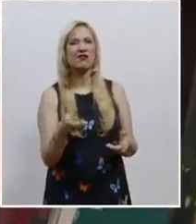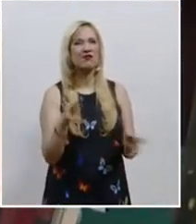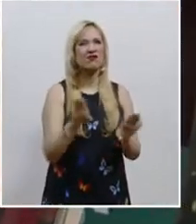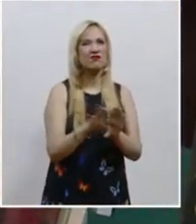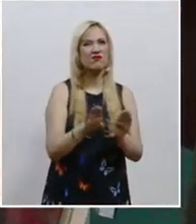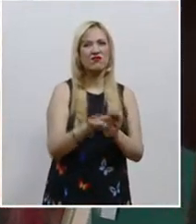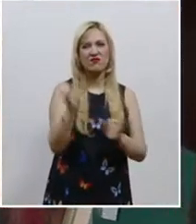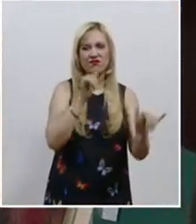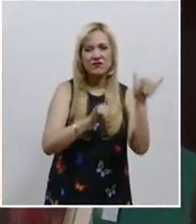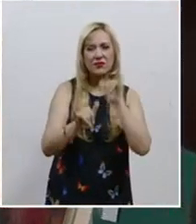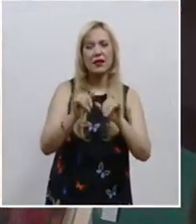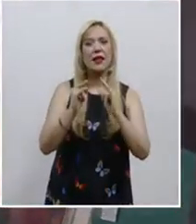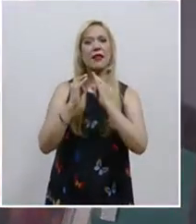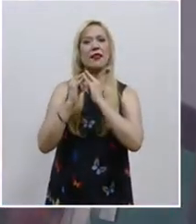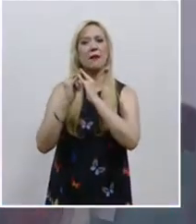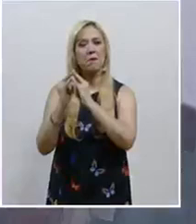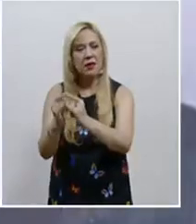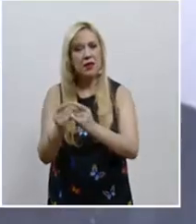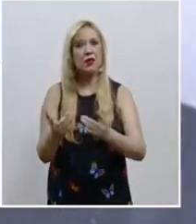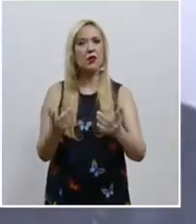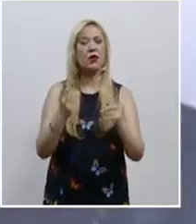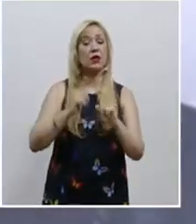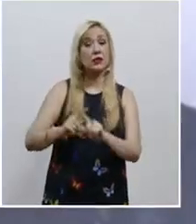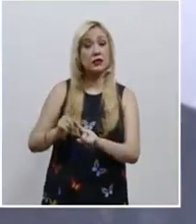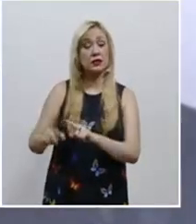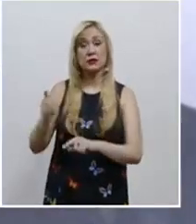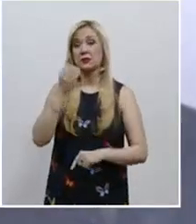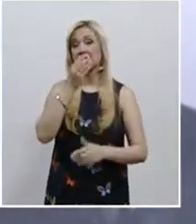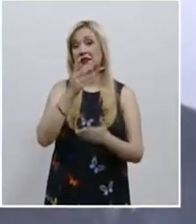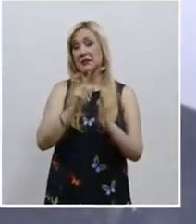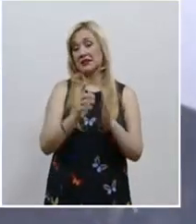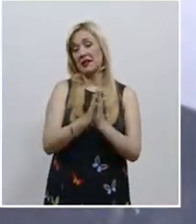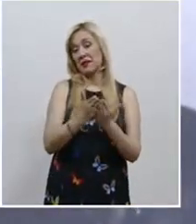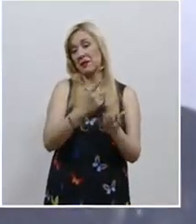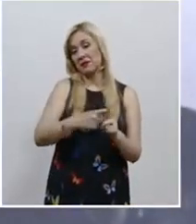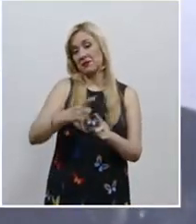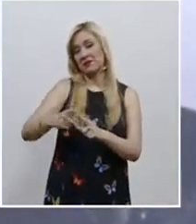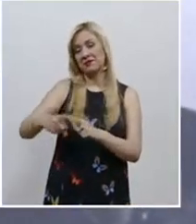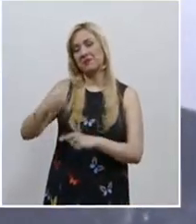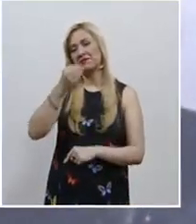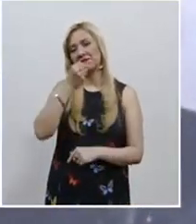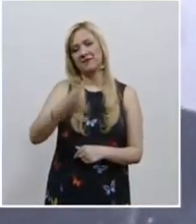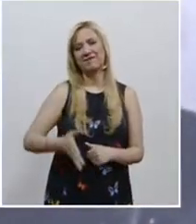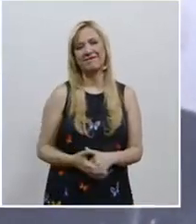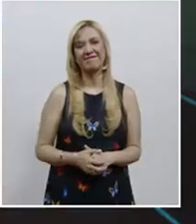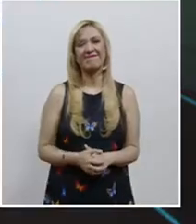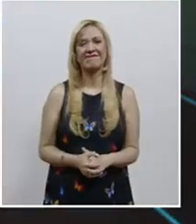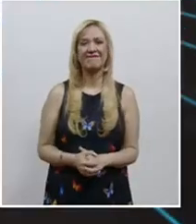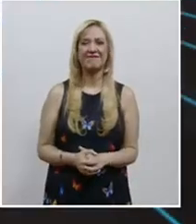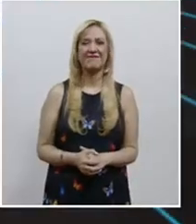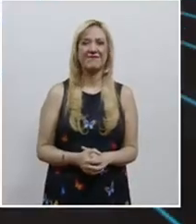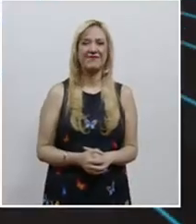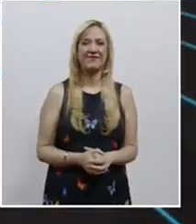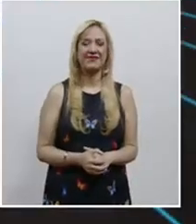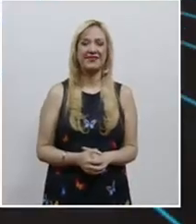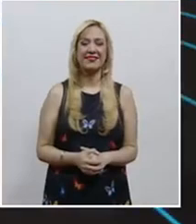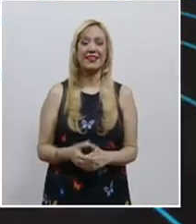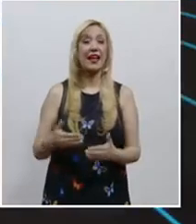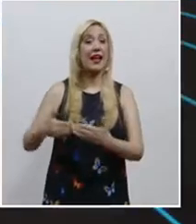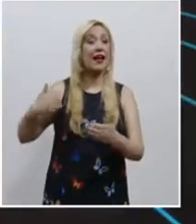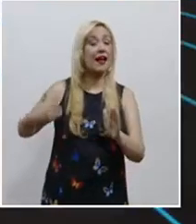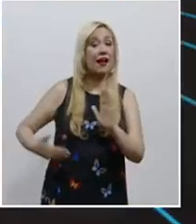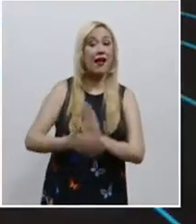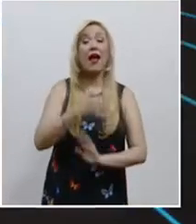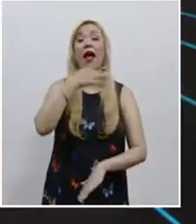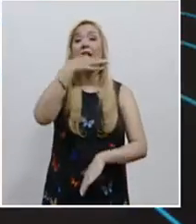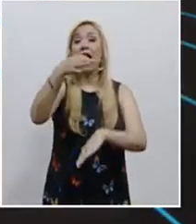por supuesto, Metronautas. Poder Informativo, Citlali Pérez. Y antes de